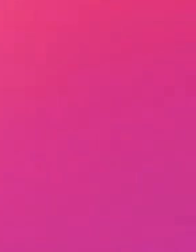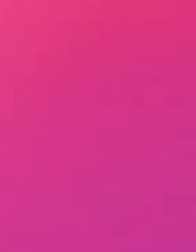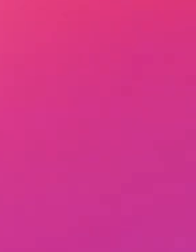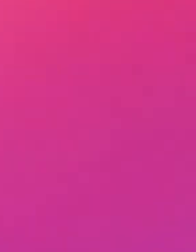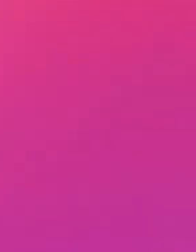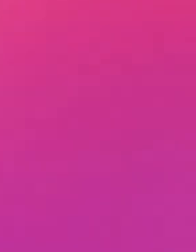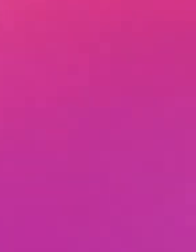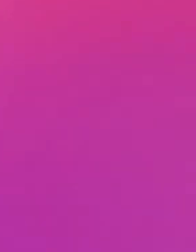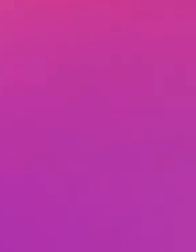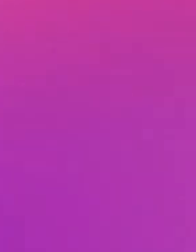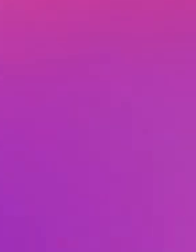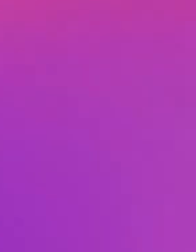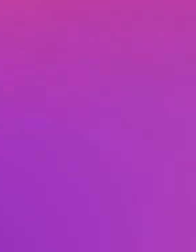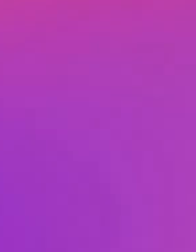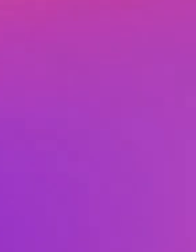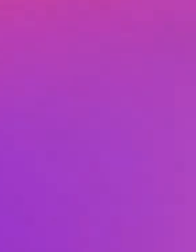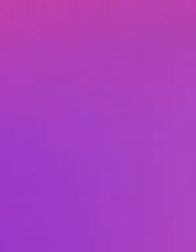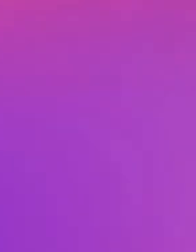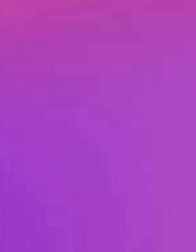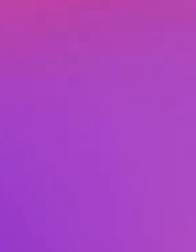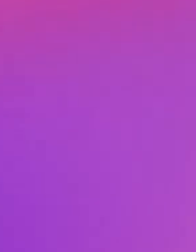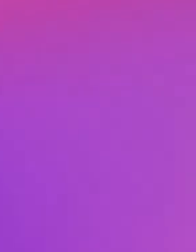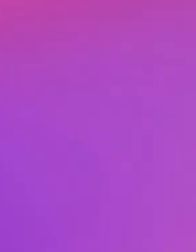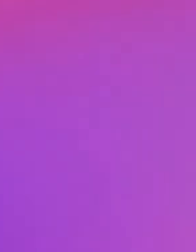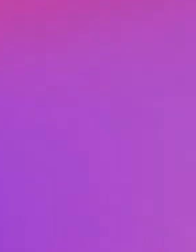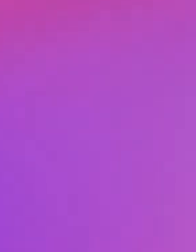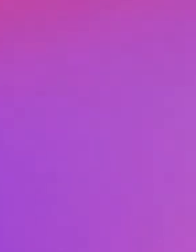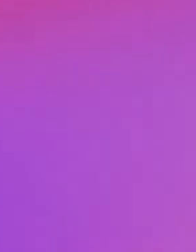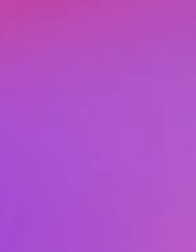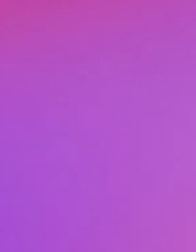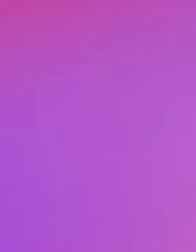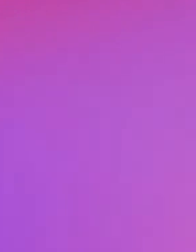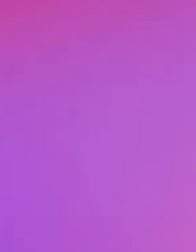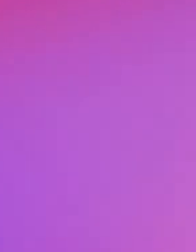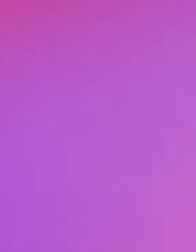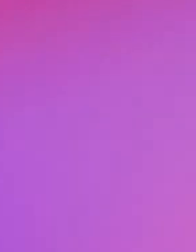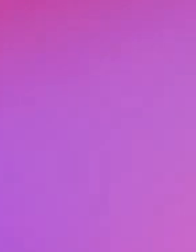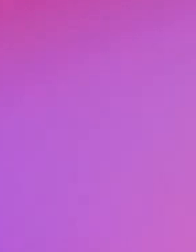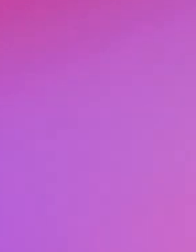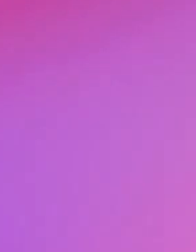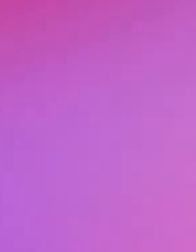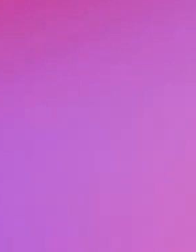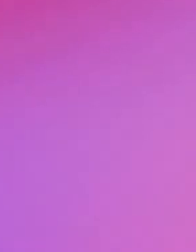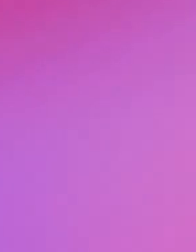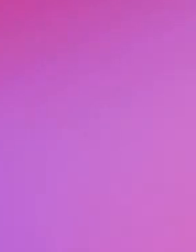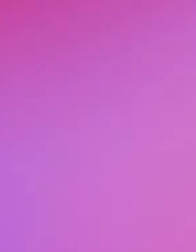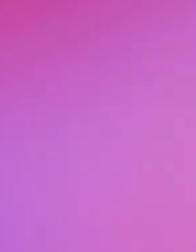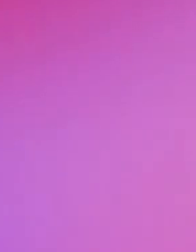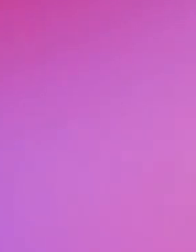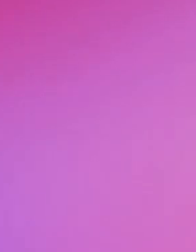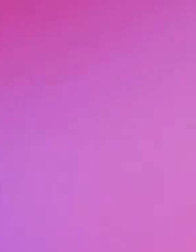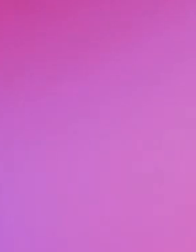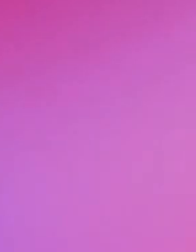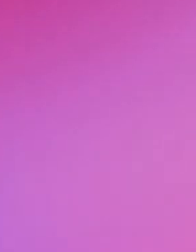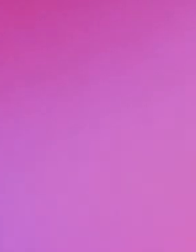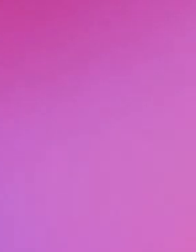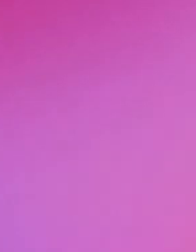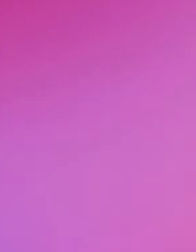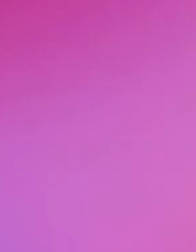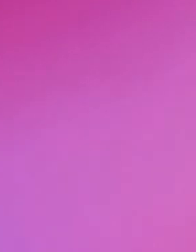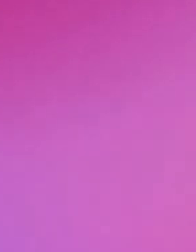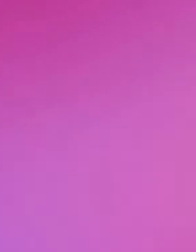También te invitamos a que consultes la plataforma nuevaescuelamexicana.cep.gov.mx.